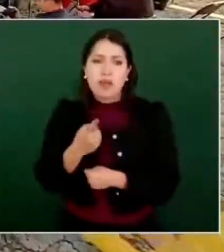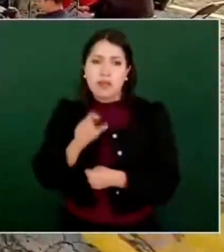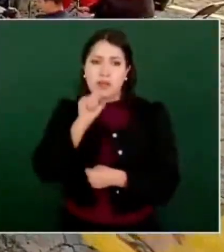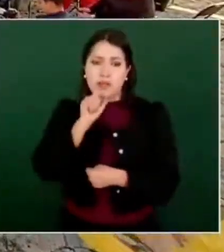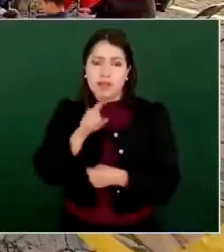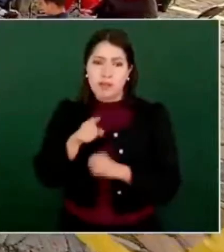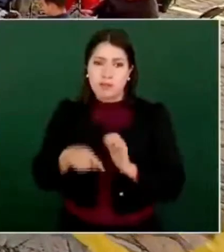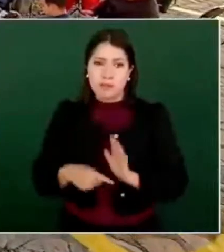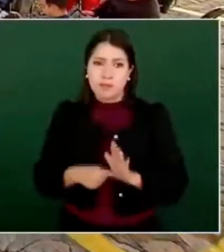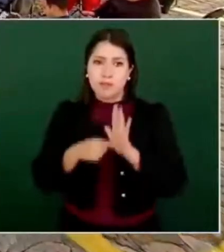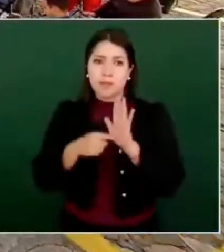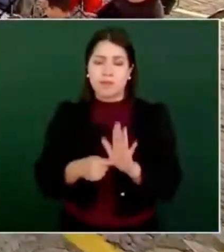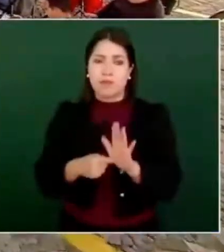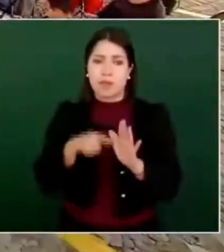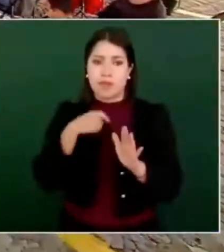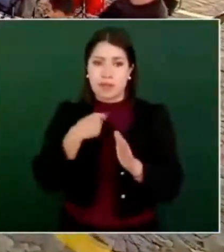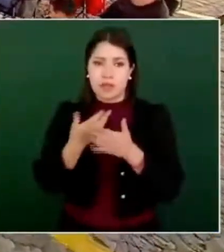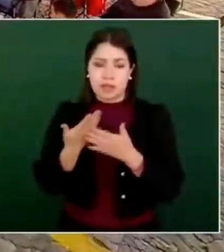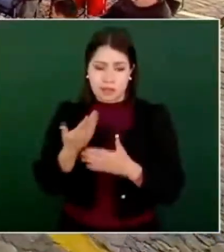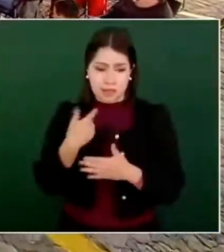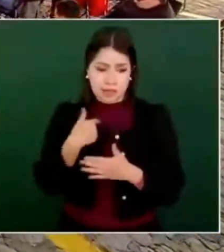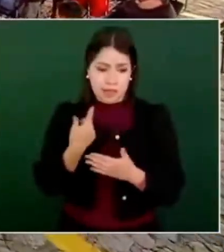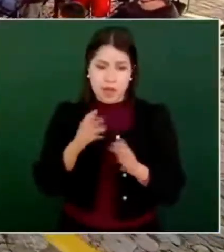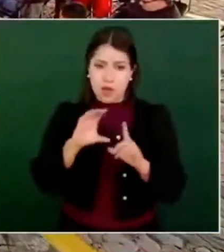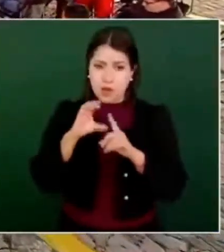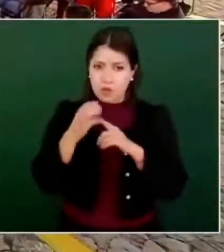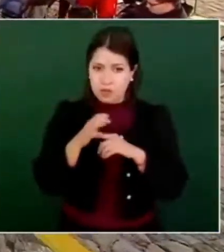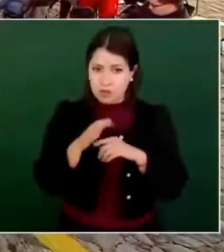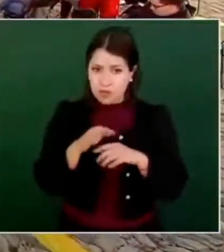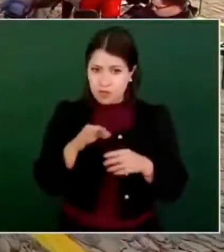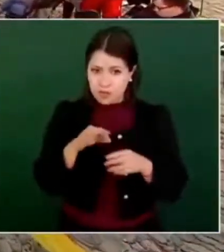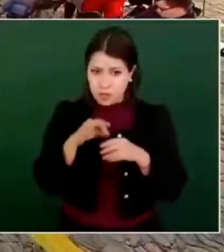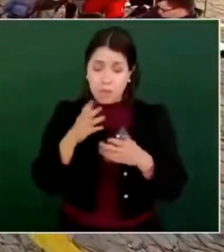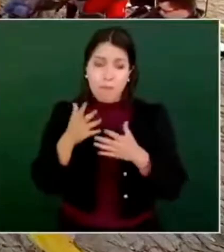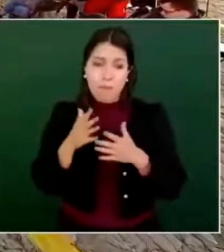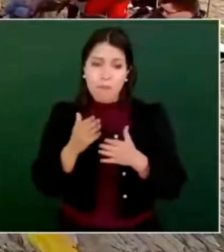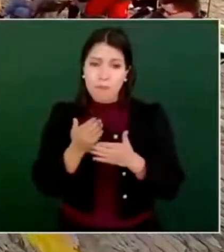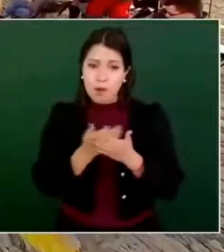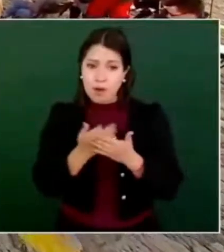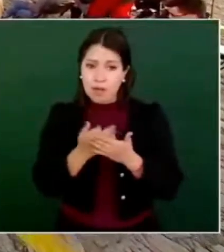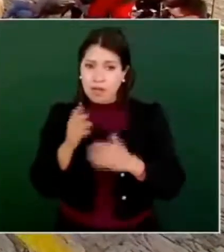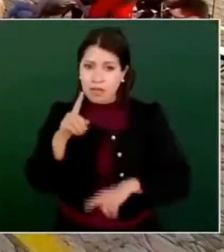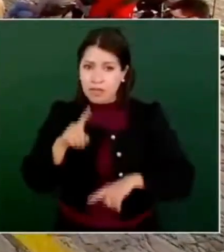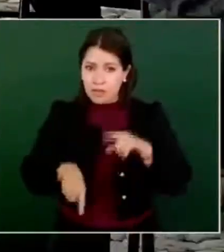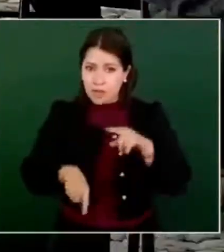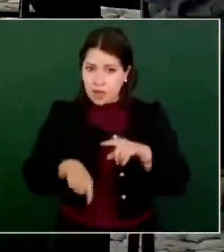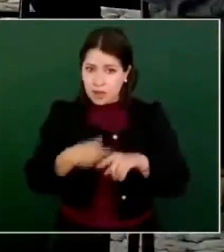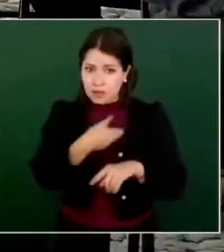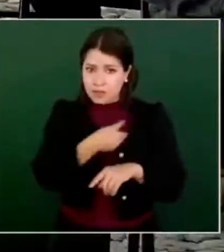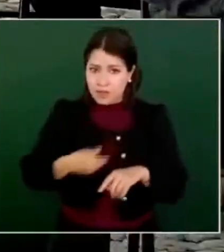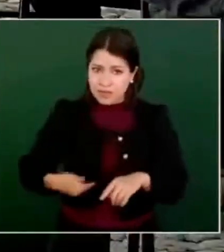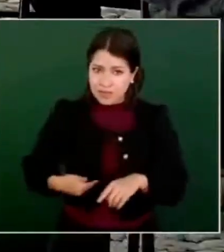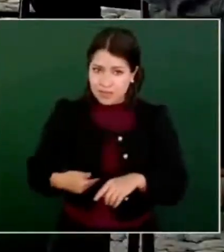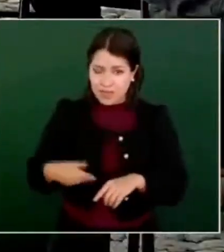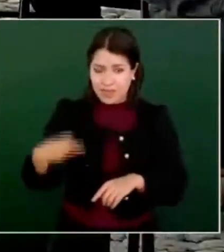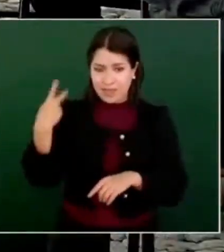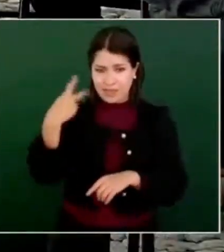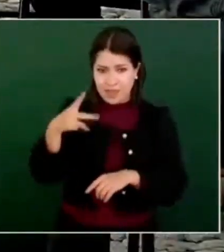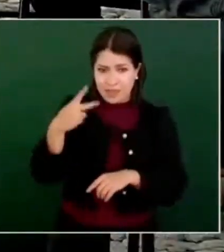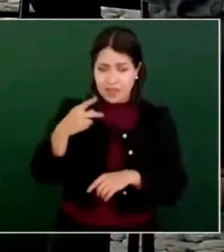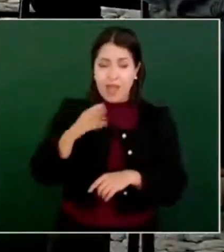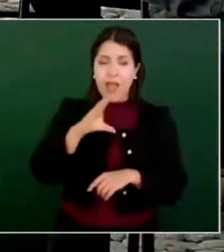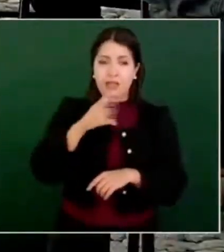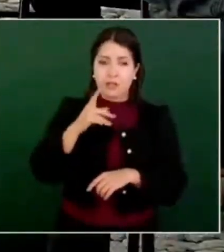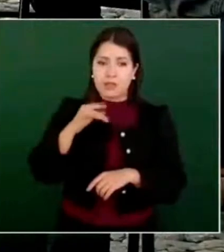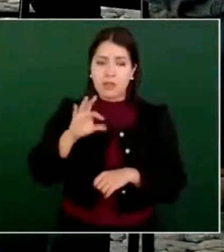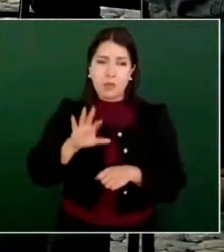que la Comisión Nacional de Elecciones de Morena bajó de la contienda justamente a la alcaldesa de Chilpancingo por este video difundido con